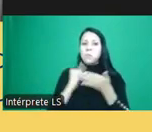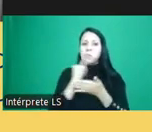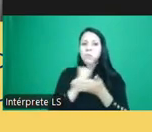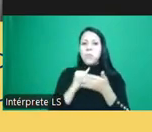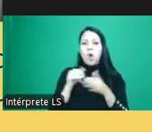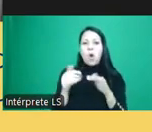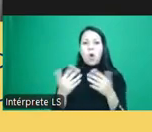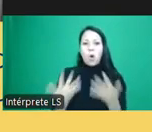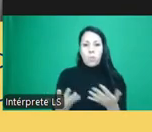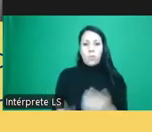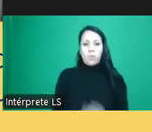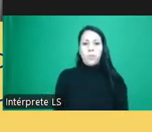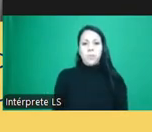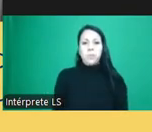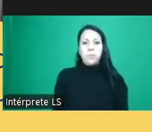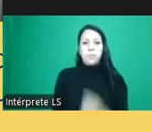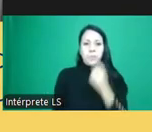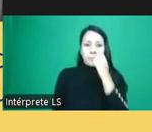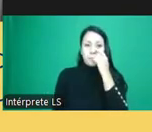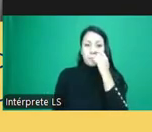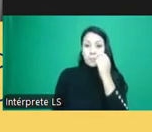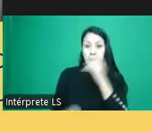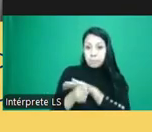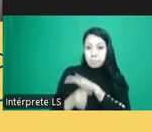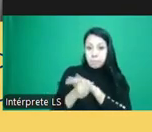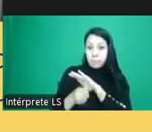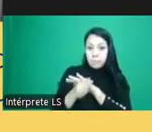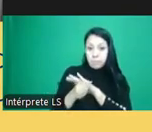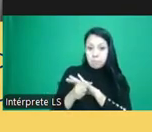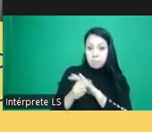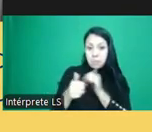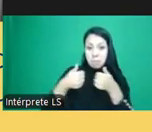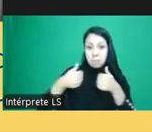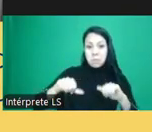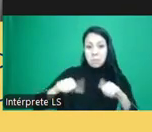¿Sigo? Cecilia dice que sí. ¿Cómo van?